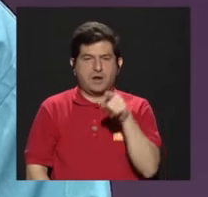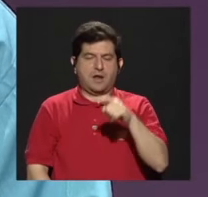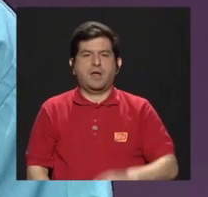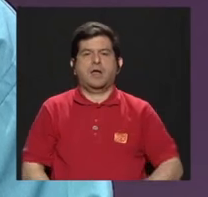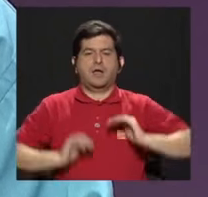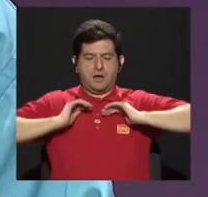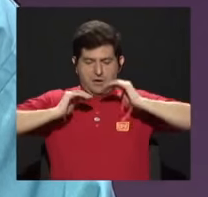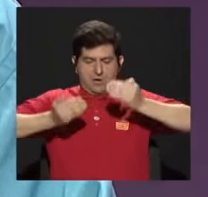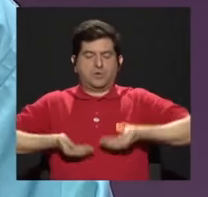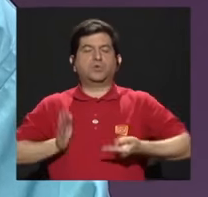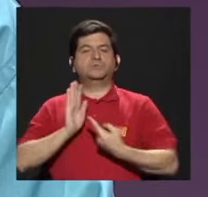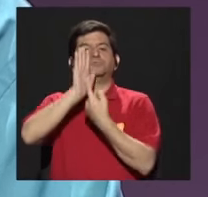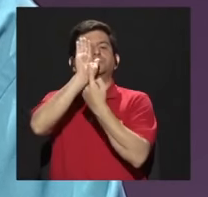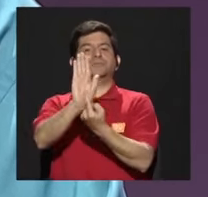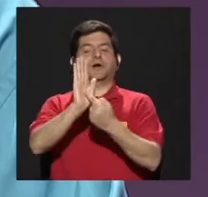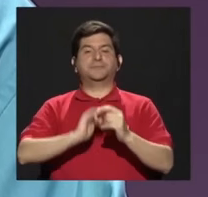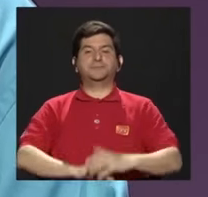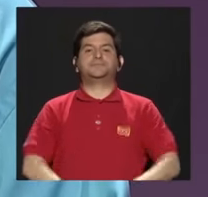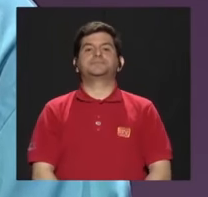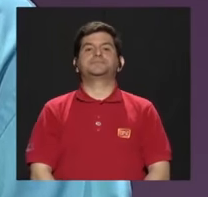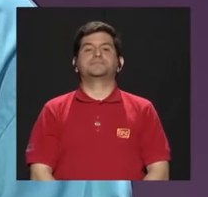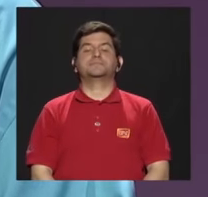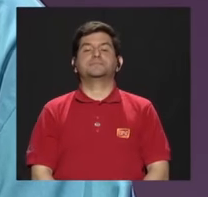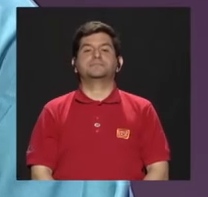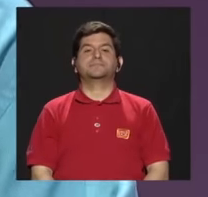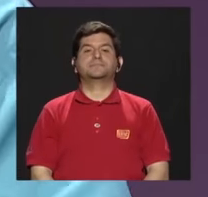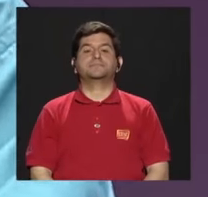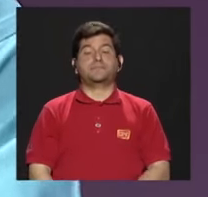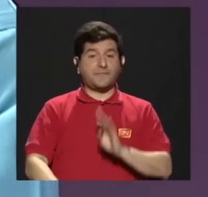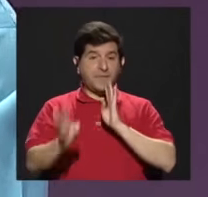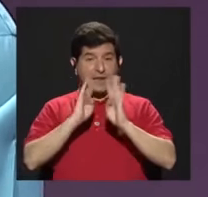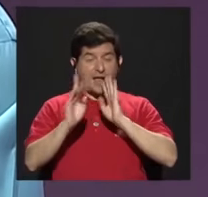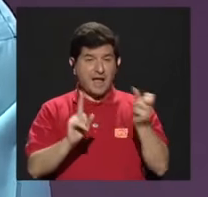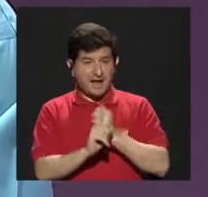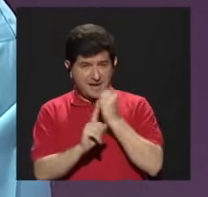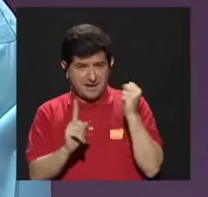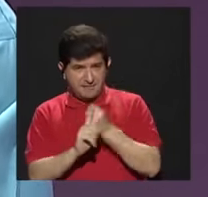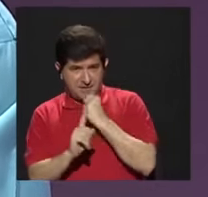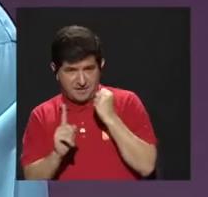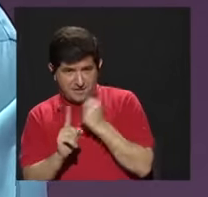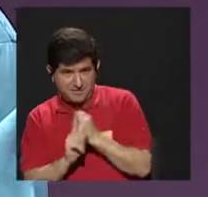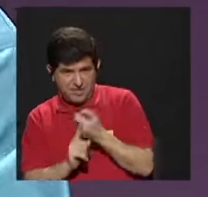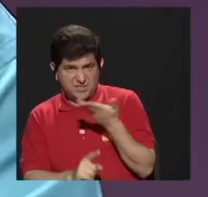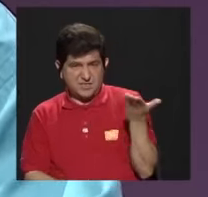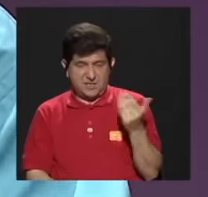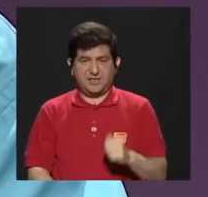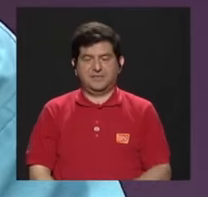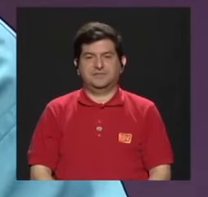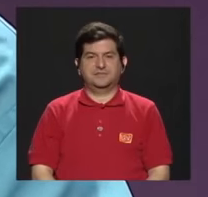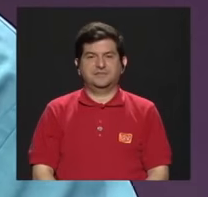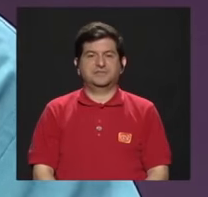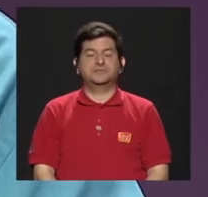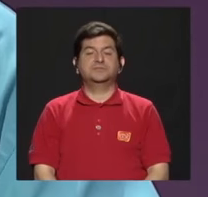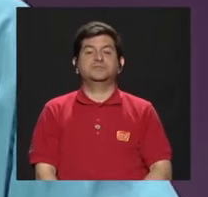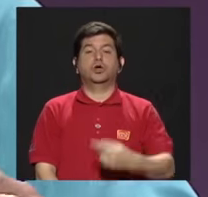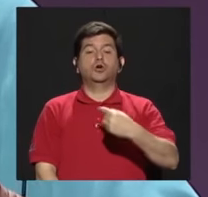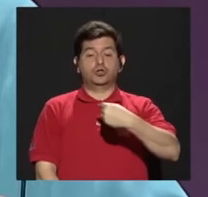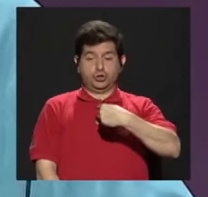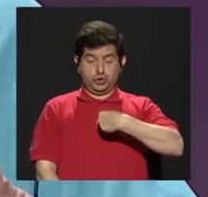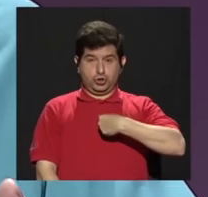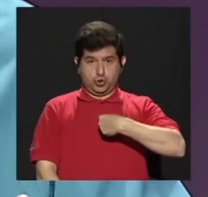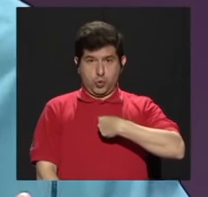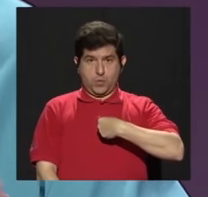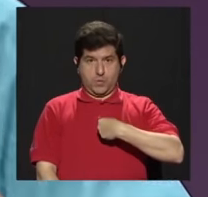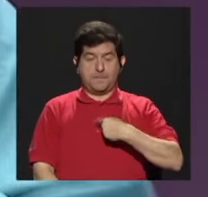torso descubierto. Muy bien. Cuando hablamos de violencia, violencia es yo como